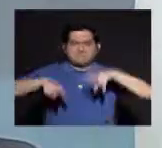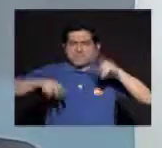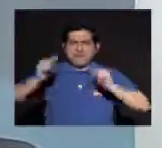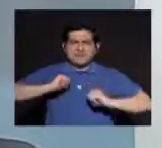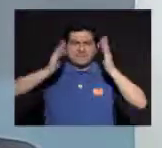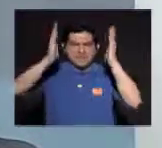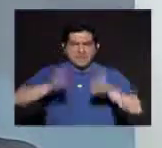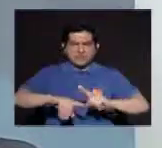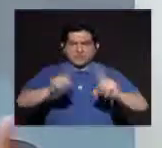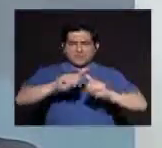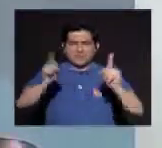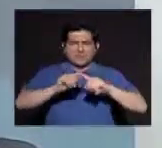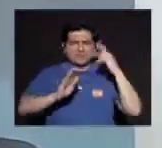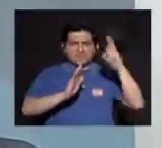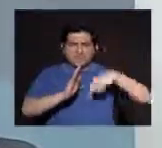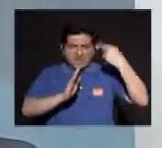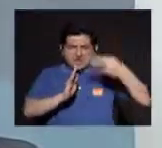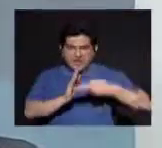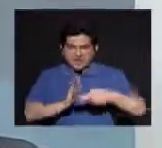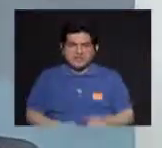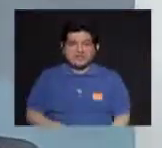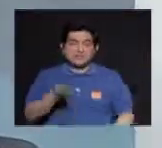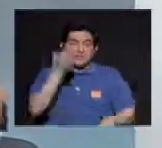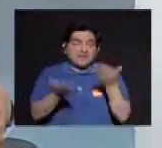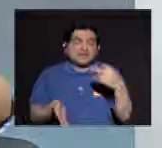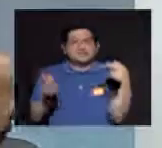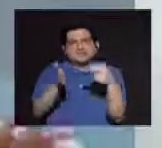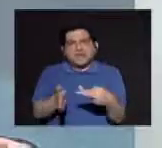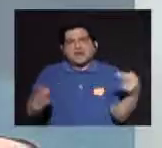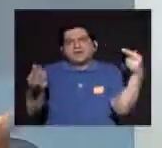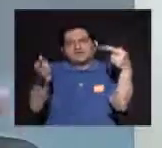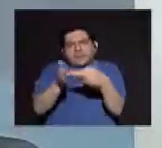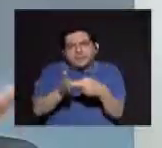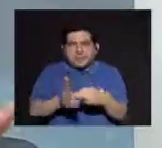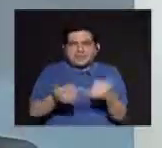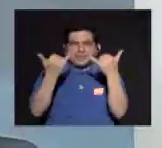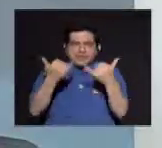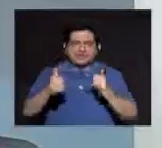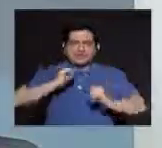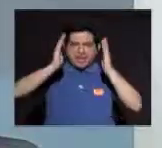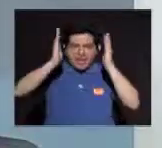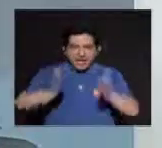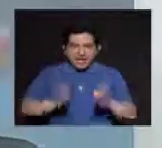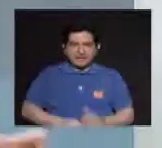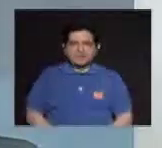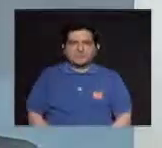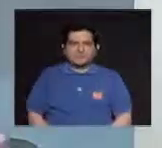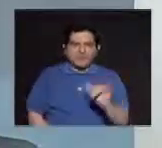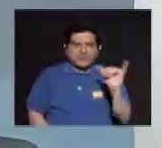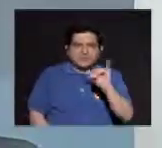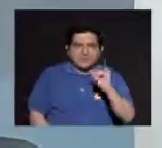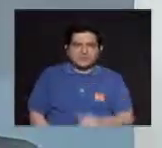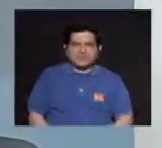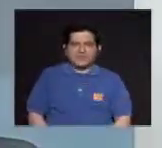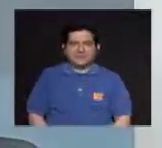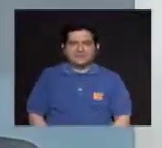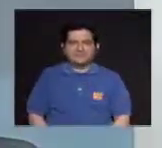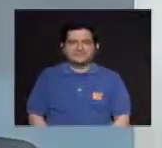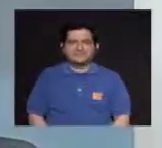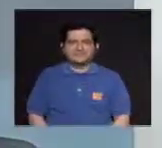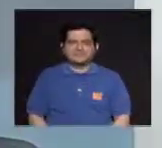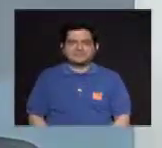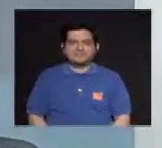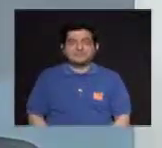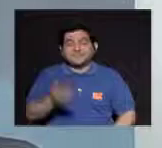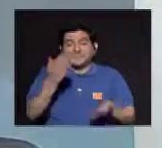variedad de actores para diferentes personajes, ¿verdad? Y terminamos inclusive repitiendo a ciertos de los actores con a los la que tía se y a trabaja la bien, prima, y así. sale varias